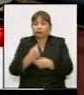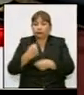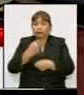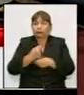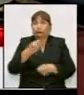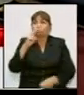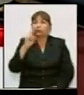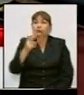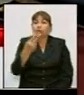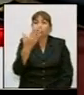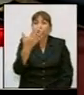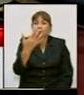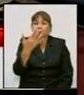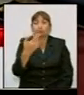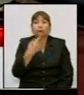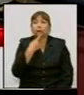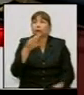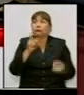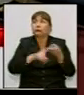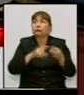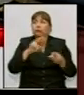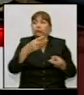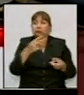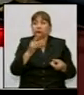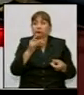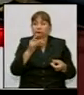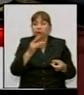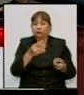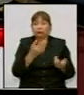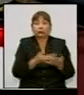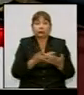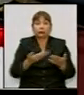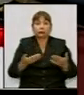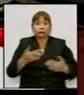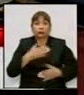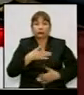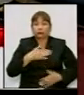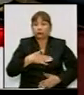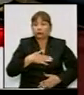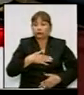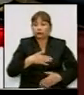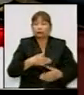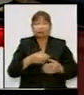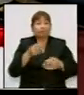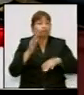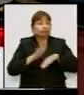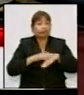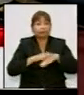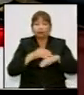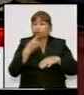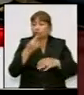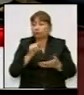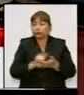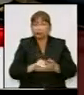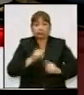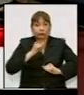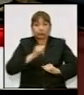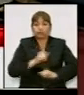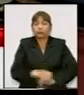2005 hasta el 2018, tanto en el recurso humano, tanto las capacidades ofensivas y tanto las capacidades